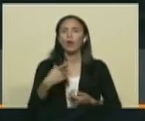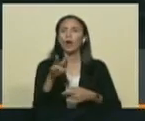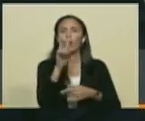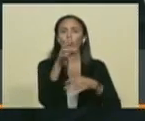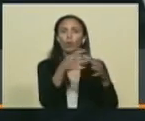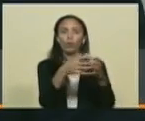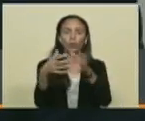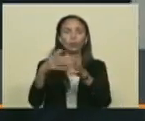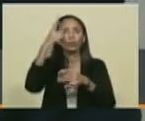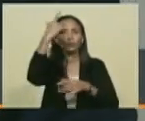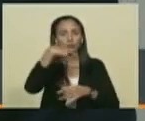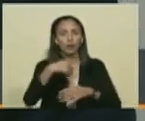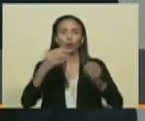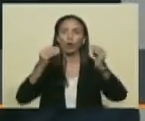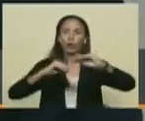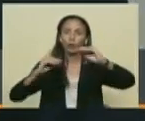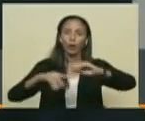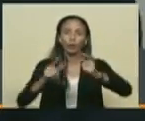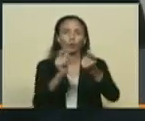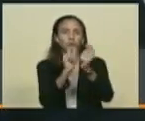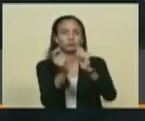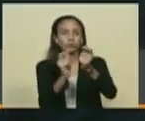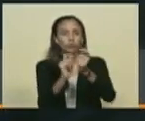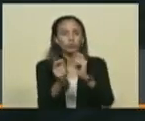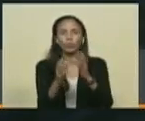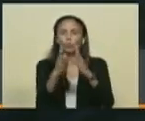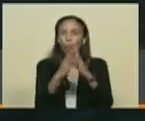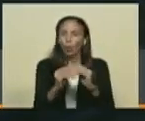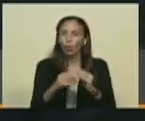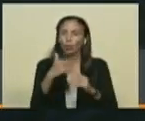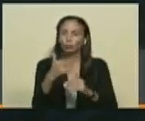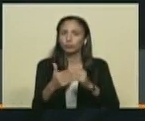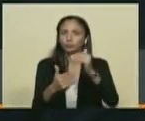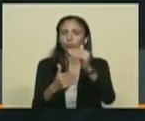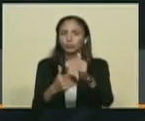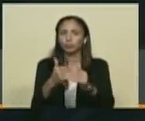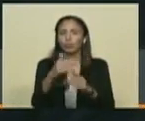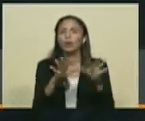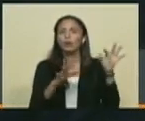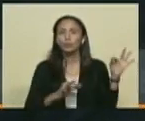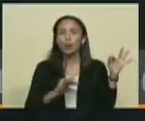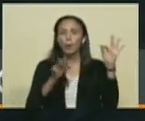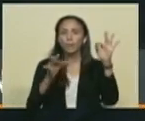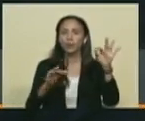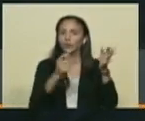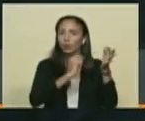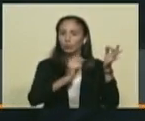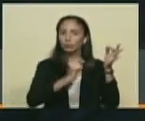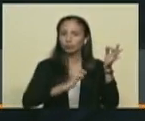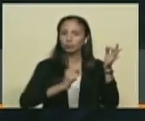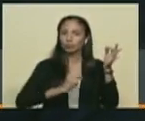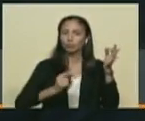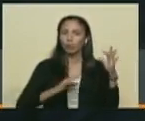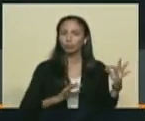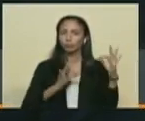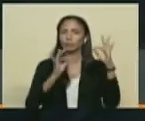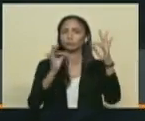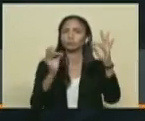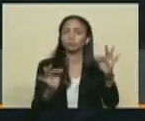negociado seriamente sobre la base del documento borrador que se les